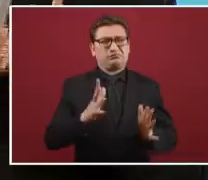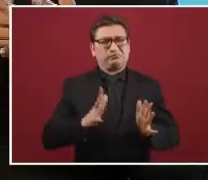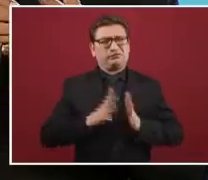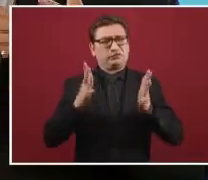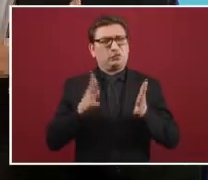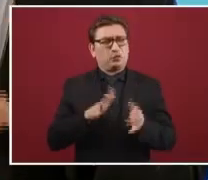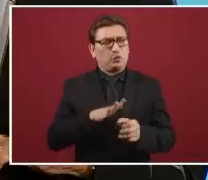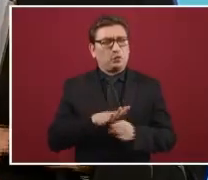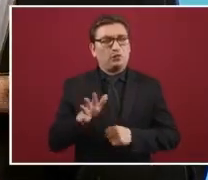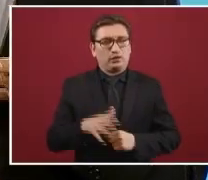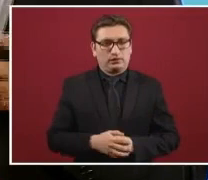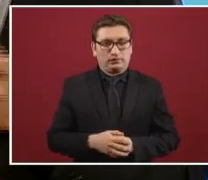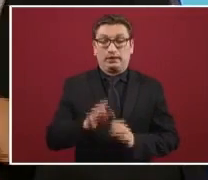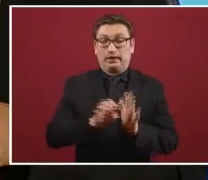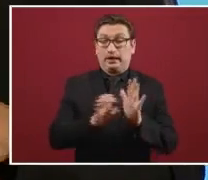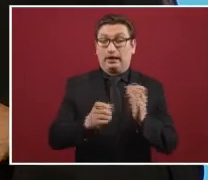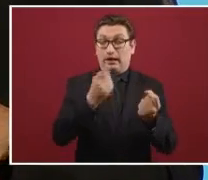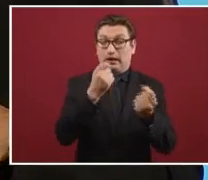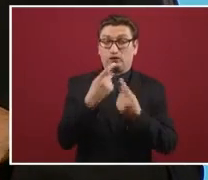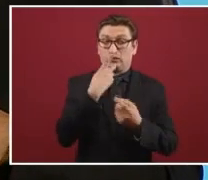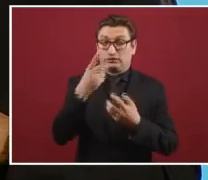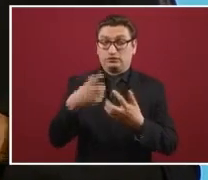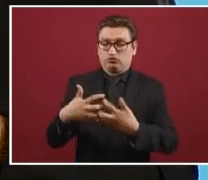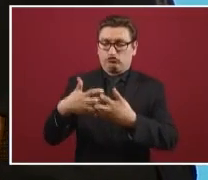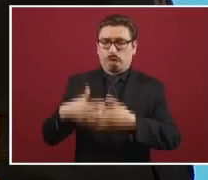Que la refinería,